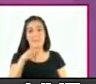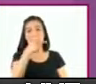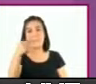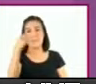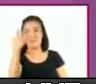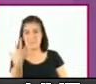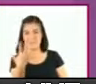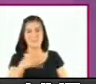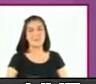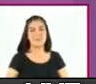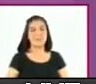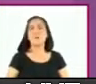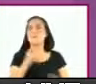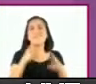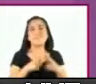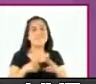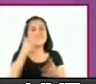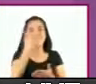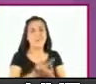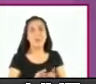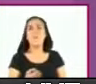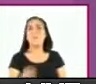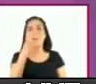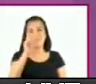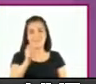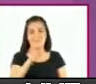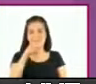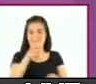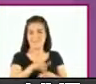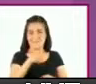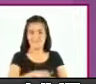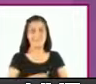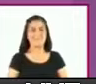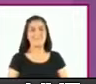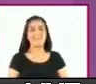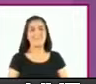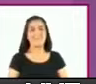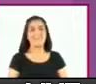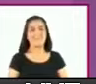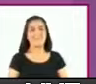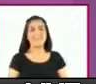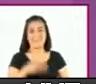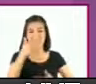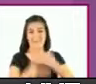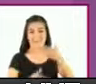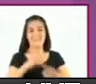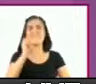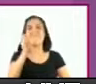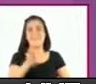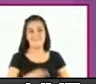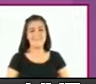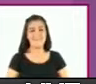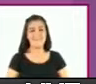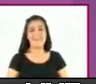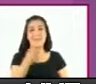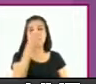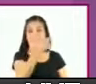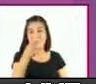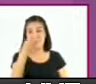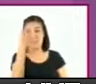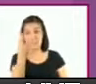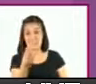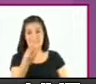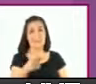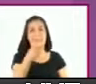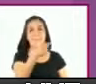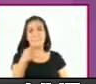2n-5. Calculemos los 5 primeros términos. La sucesión es menos 3,